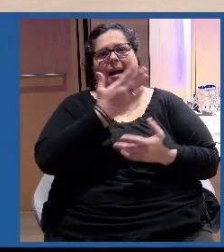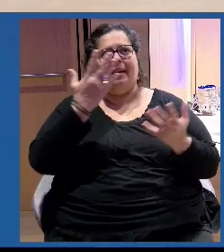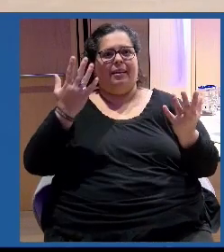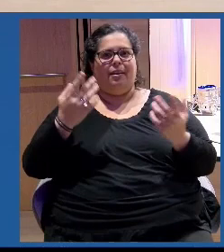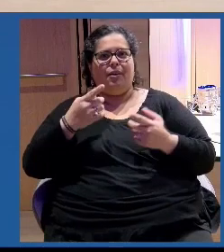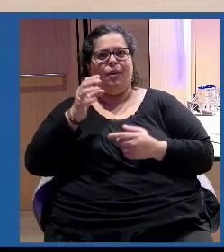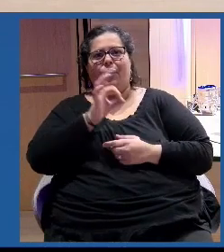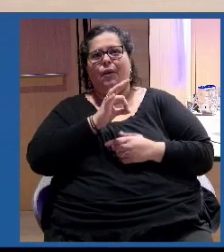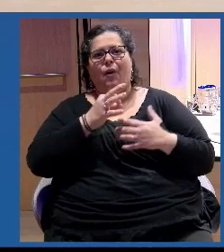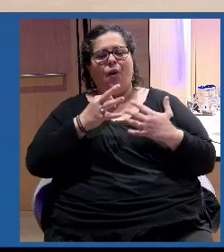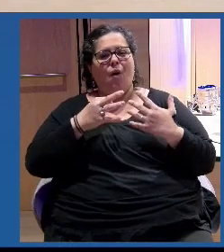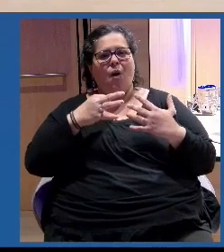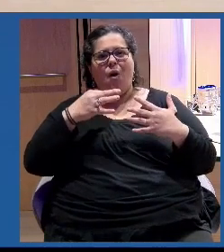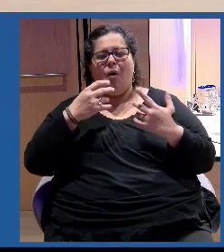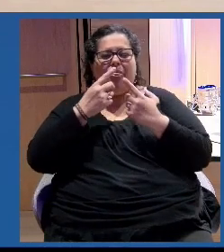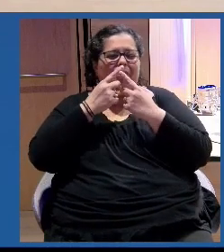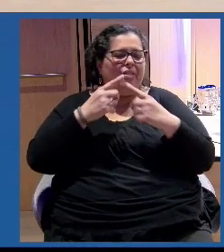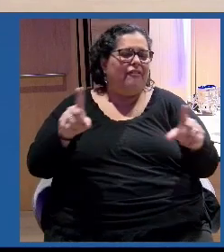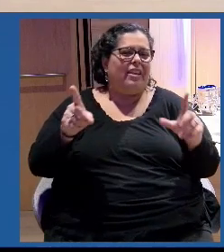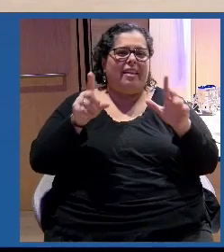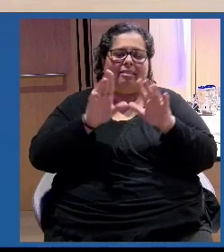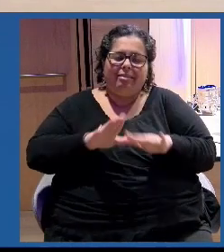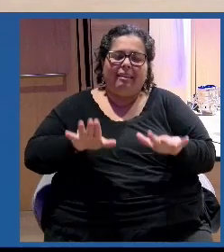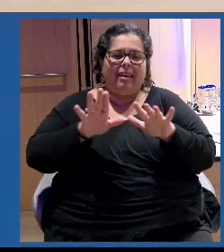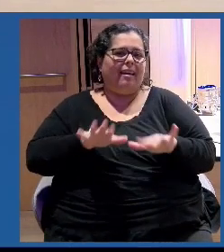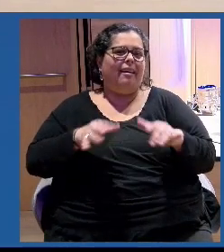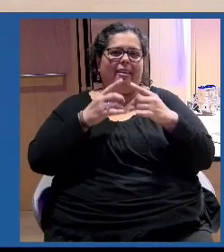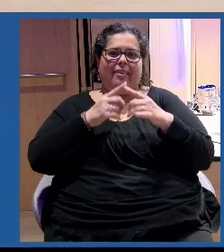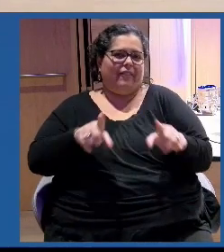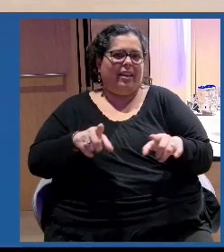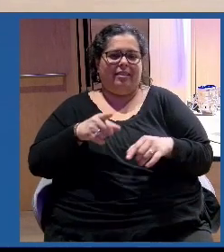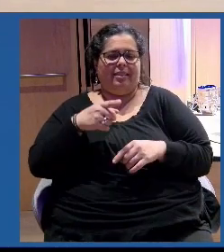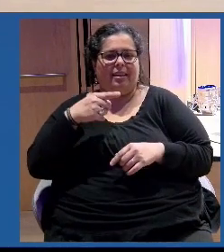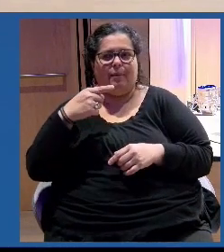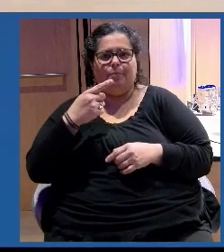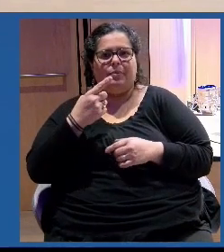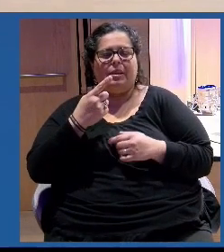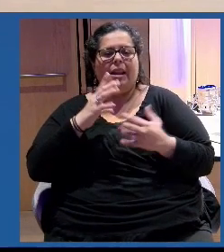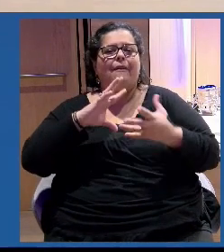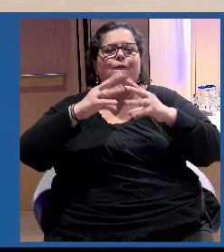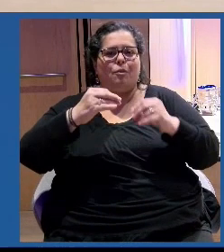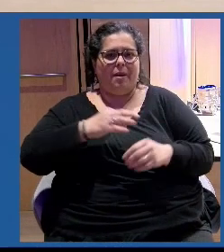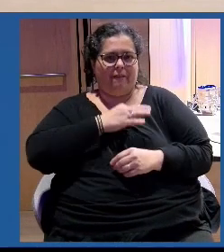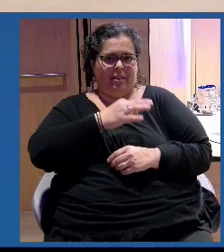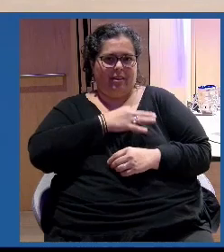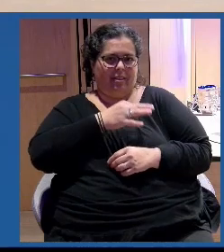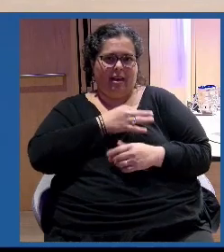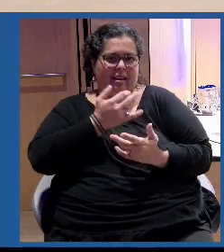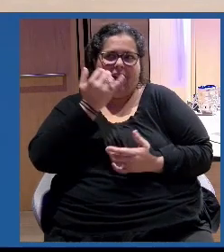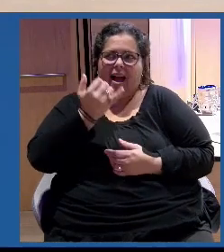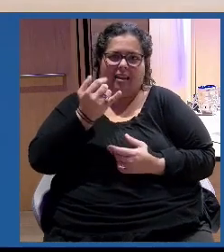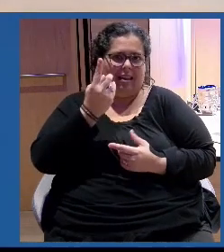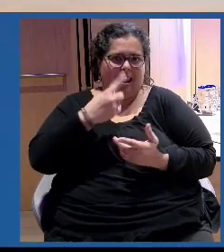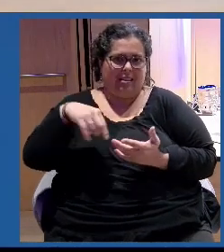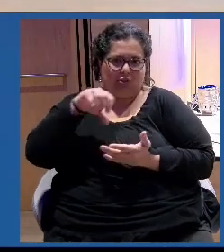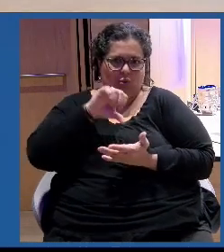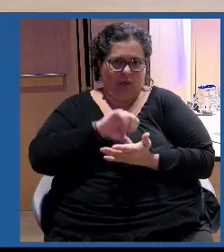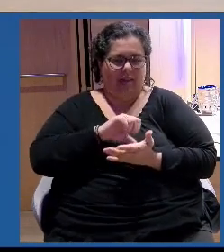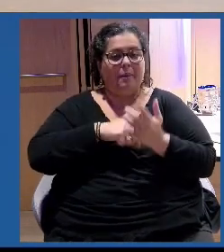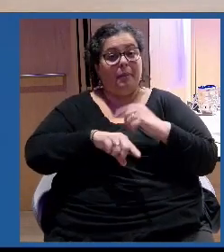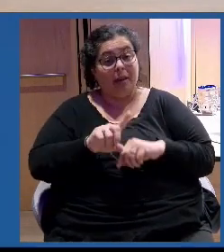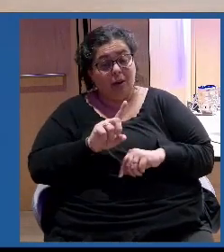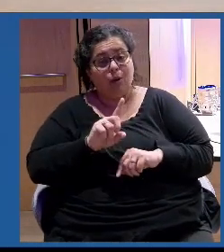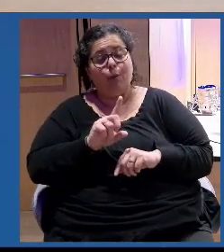asociado a un ritmo muy, muy diferente al que llevamos normalmente en las ciudades. Pero,